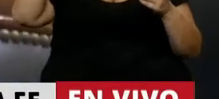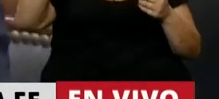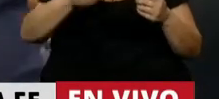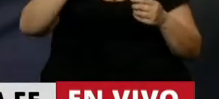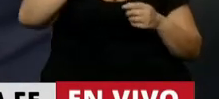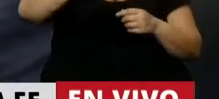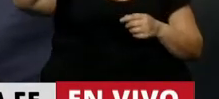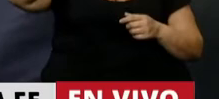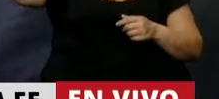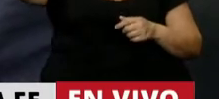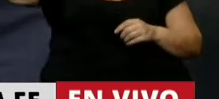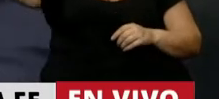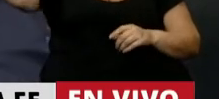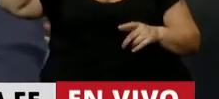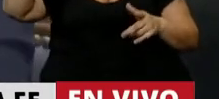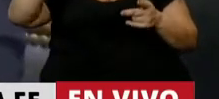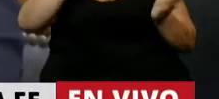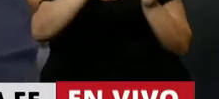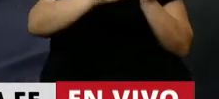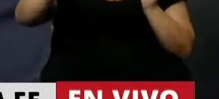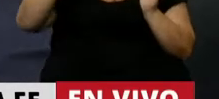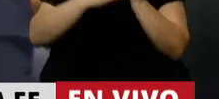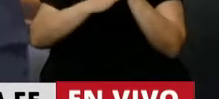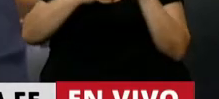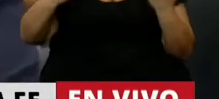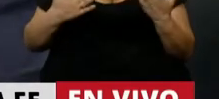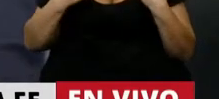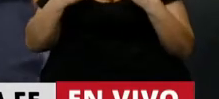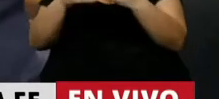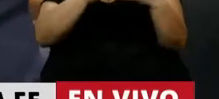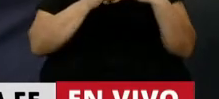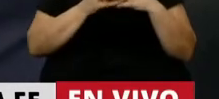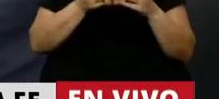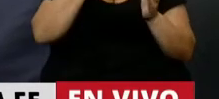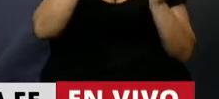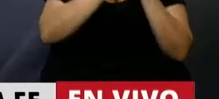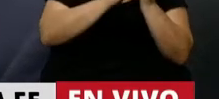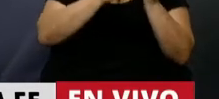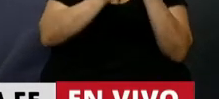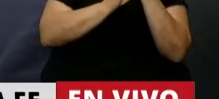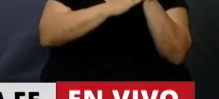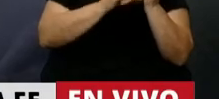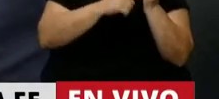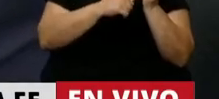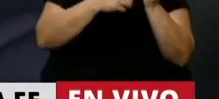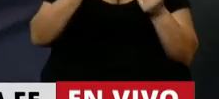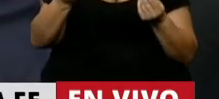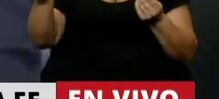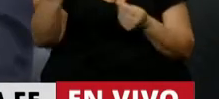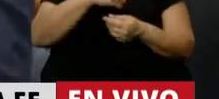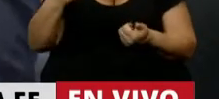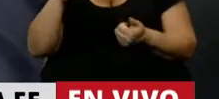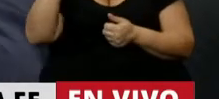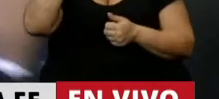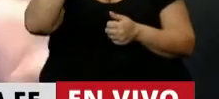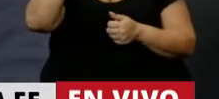la inflación, se activaba esa cláusula de garantía. Se puede discutir si esa cláusula de garantía era para todo el sistema